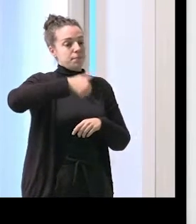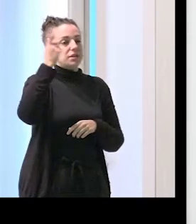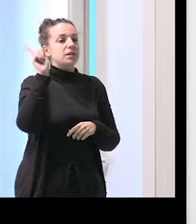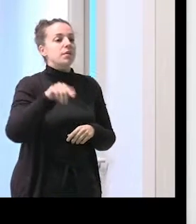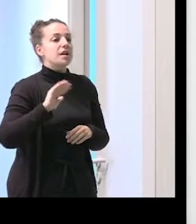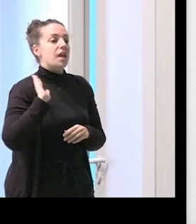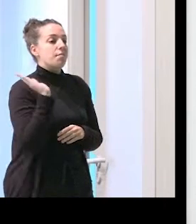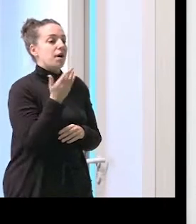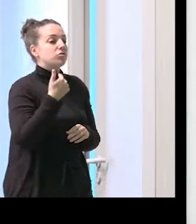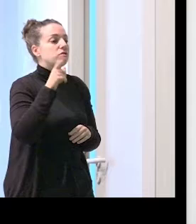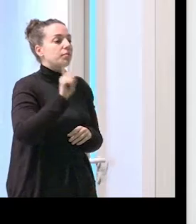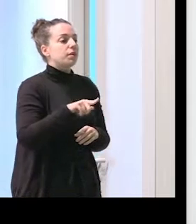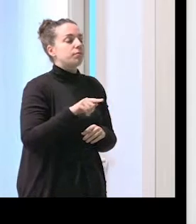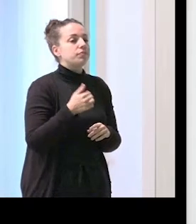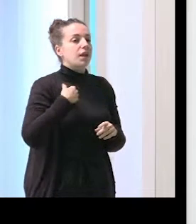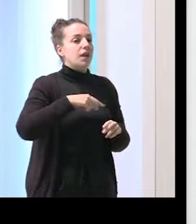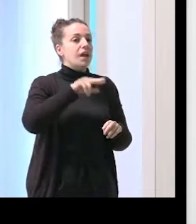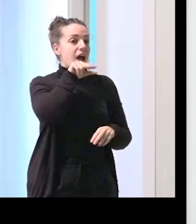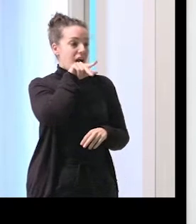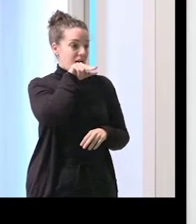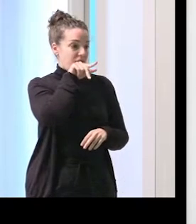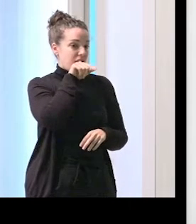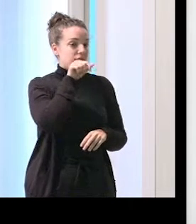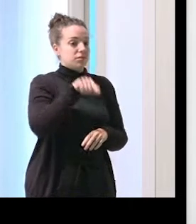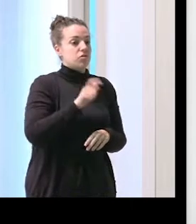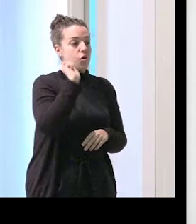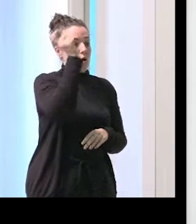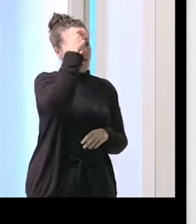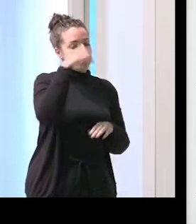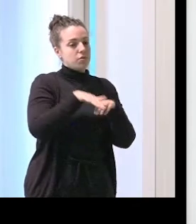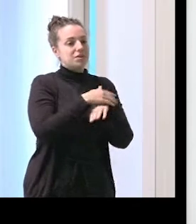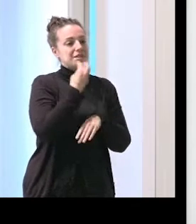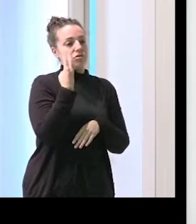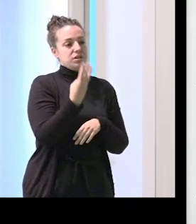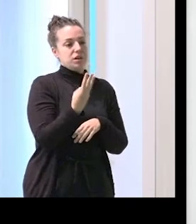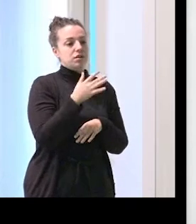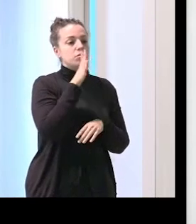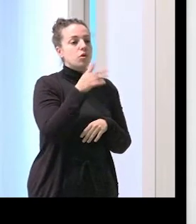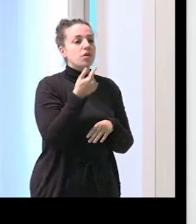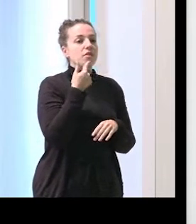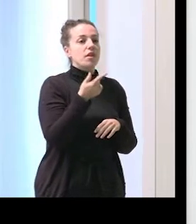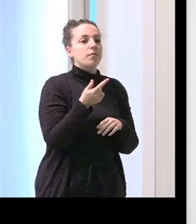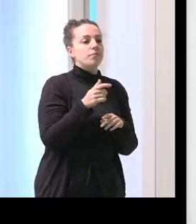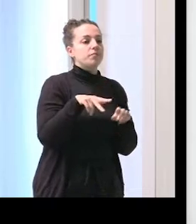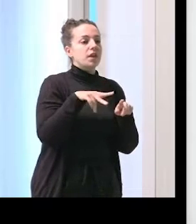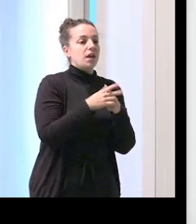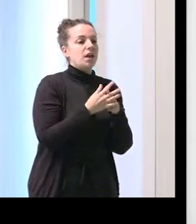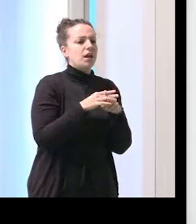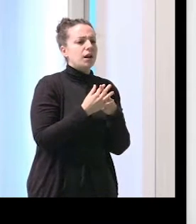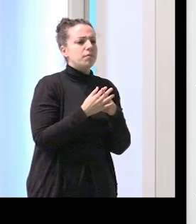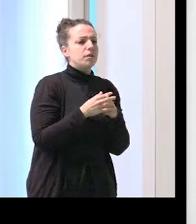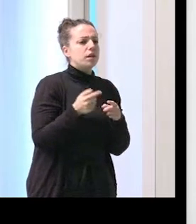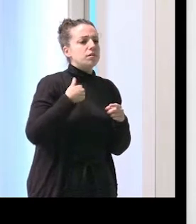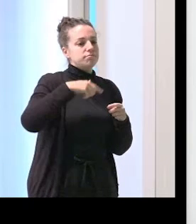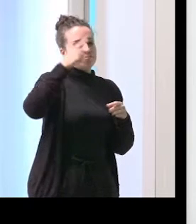Impacto en otra área, que es el reconocimiento del habla. Bueno, aquí tenemos 3 conceptos básicos, que es la suma binaural, el enmascaramiento y el efecto sombra de la